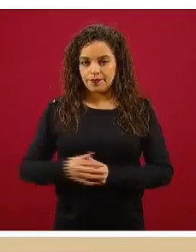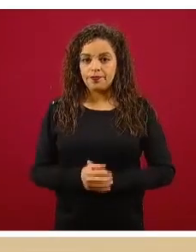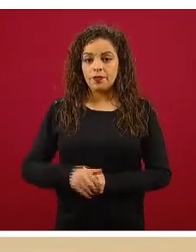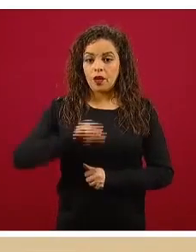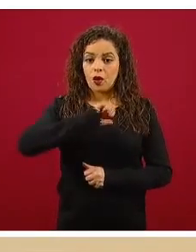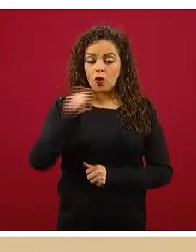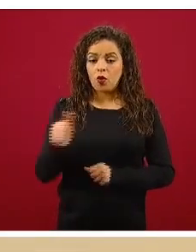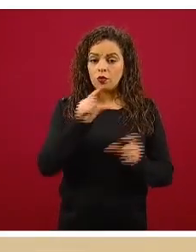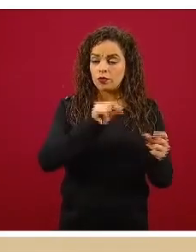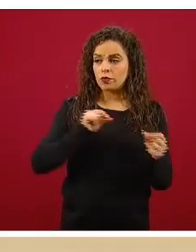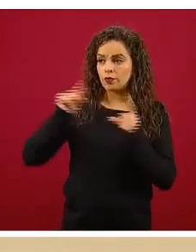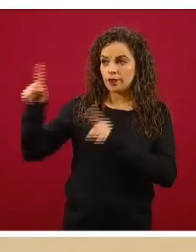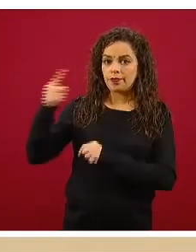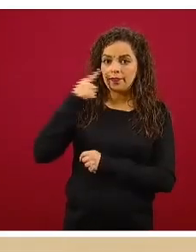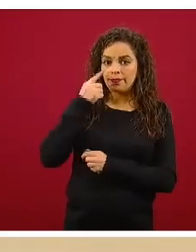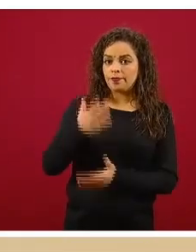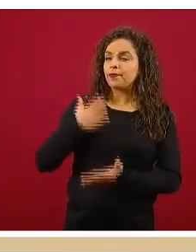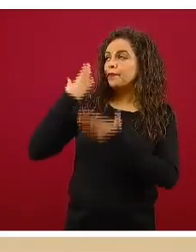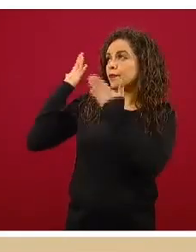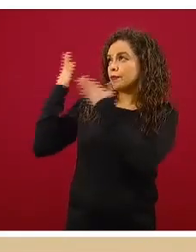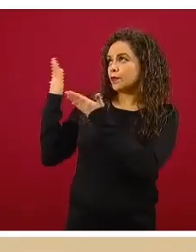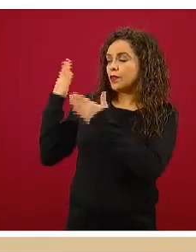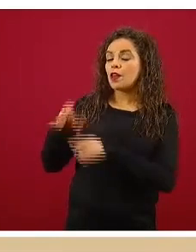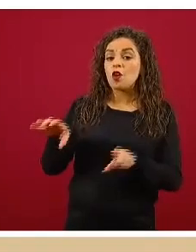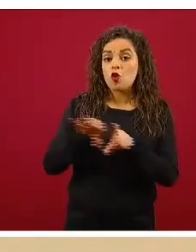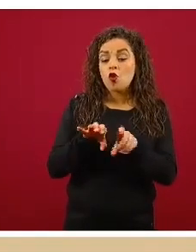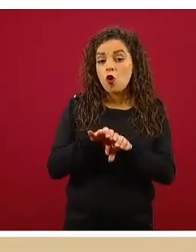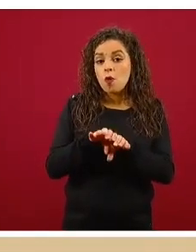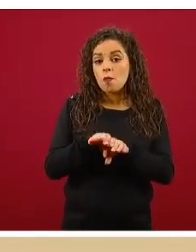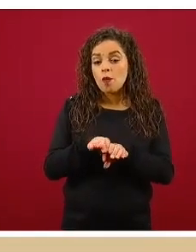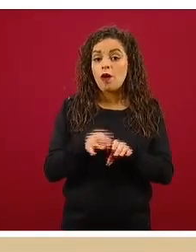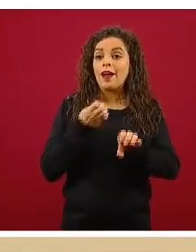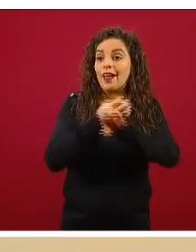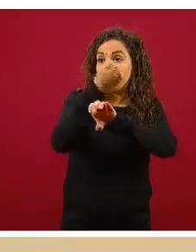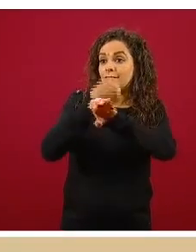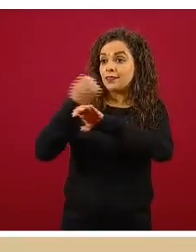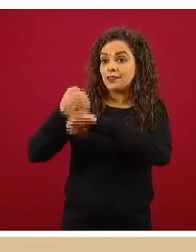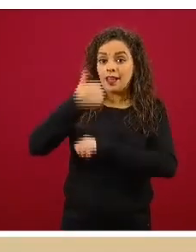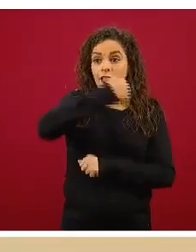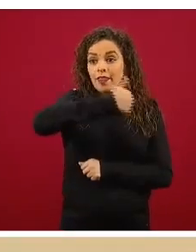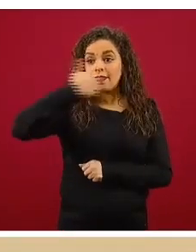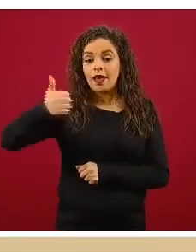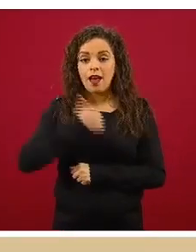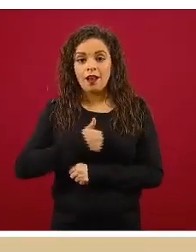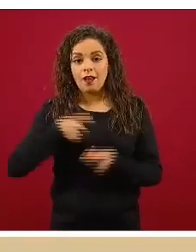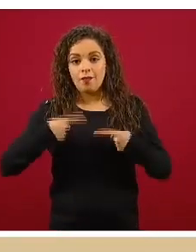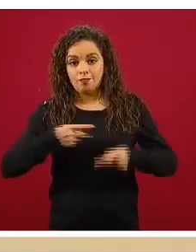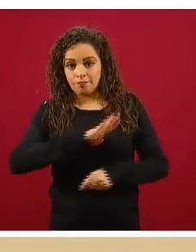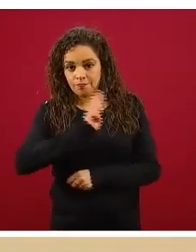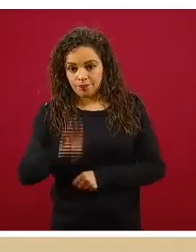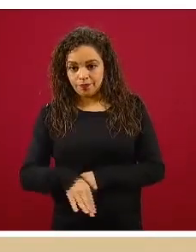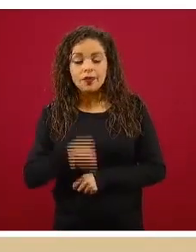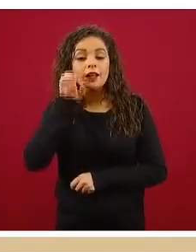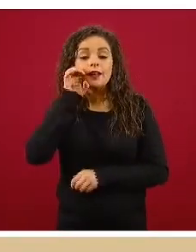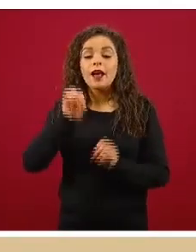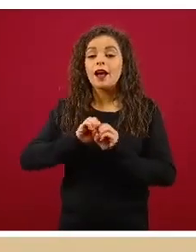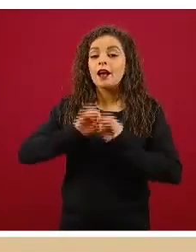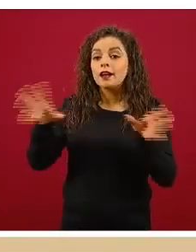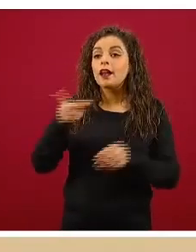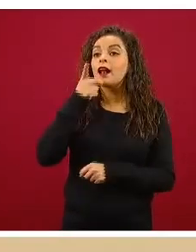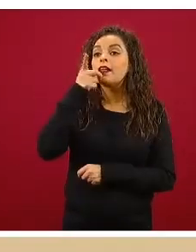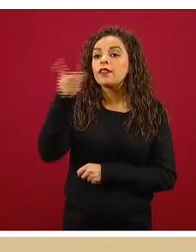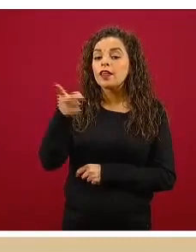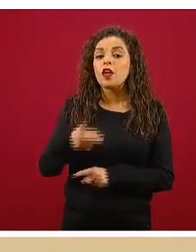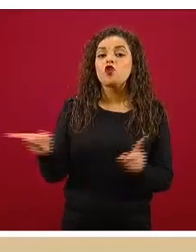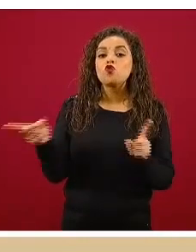diapositiva la distribución de las defunciones por entidad federativa. Igual el color naranja claro nos dice en qué entidades